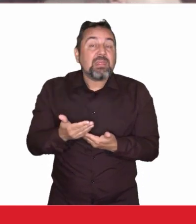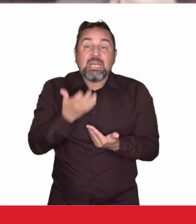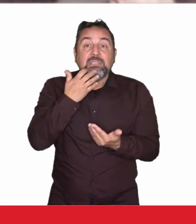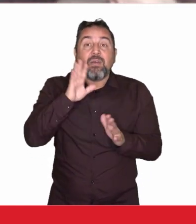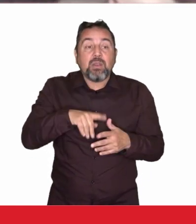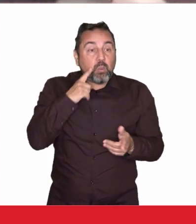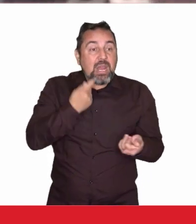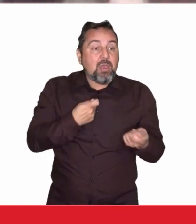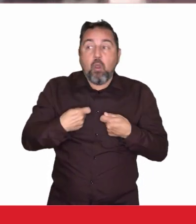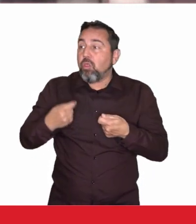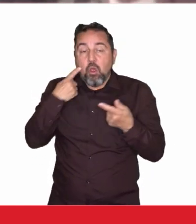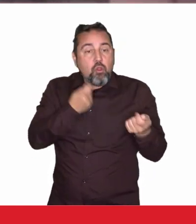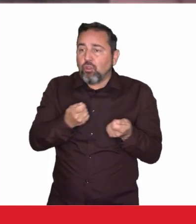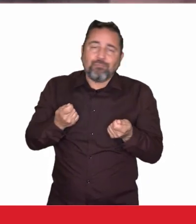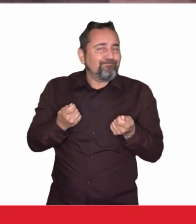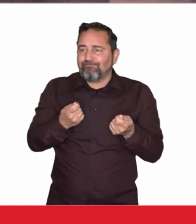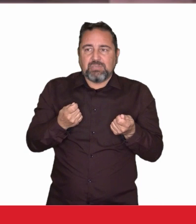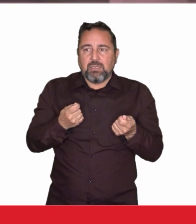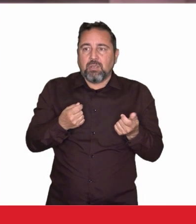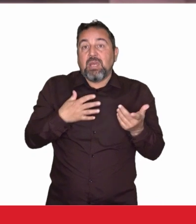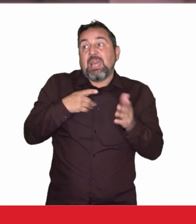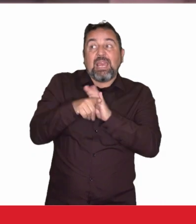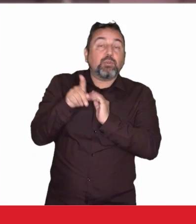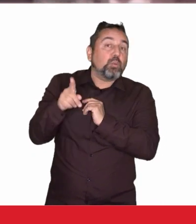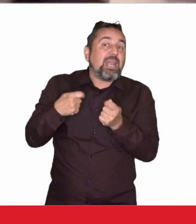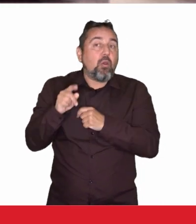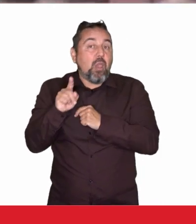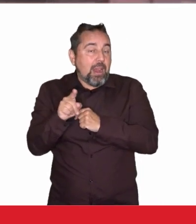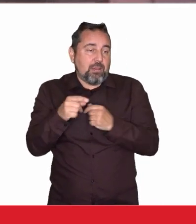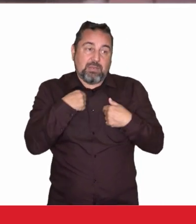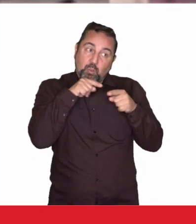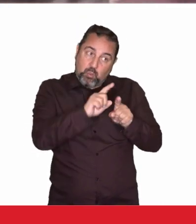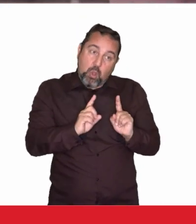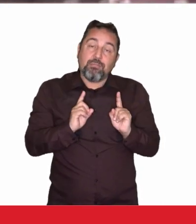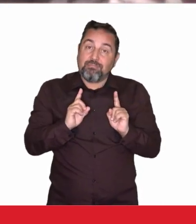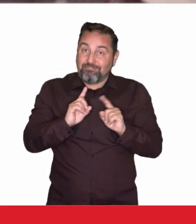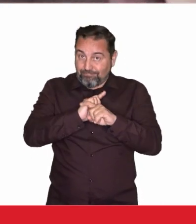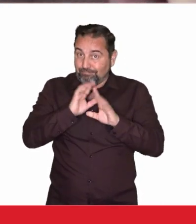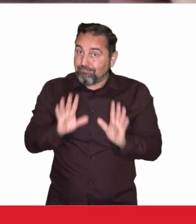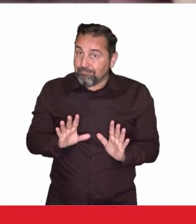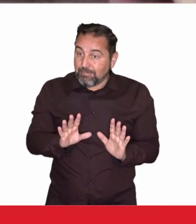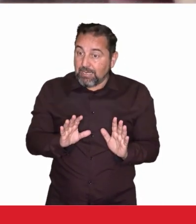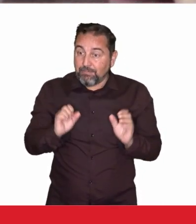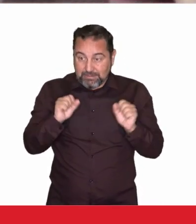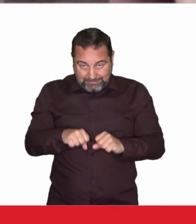Todo esto es fundamental porque si no acabarás perdiendo el control de tu negocio y acabarás siendo el negocio que quiere tu gestor, no el que quieres tú.